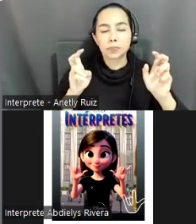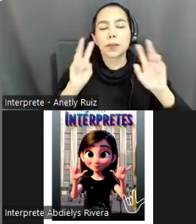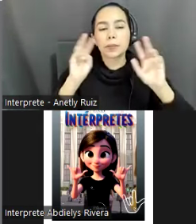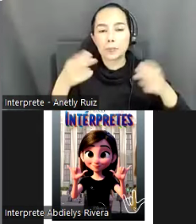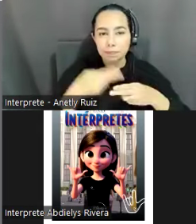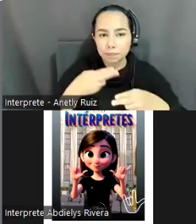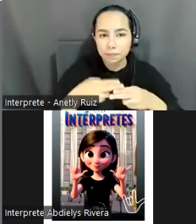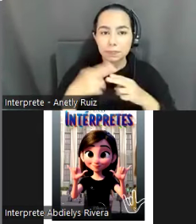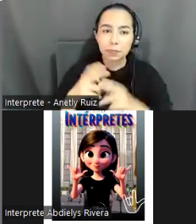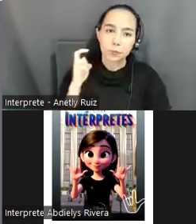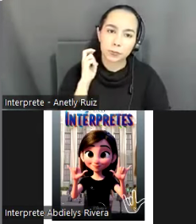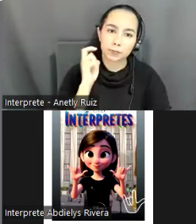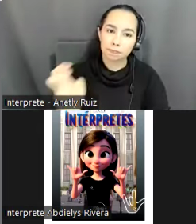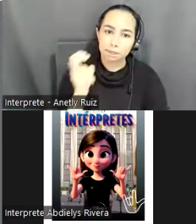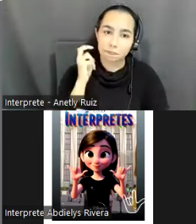en la salud.